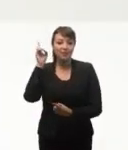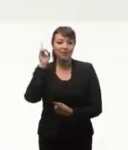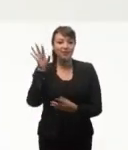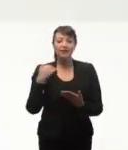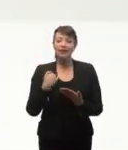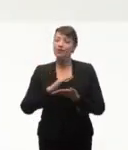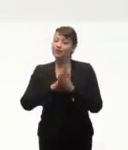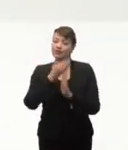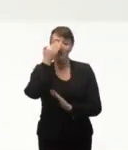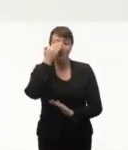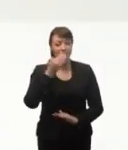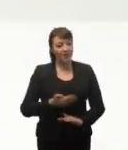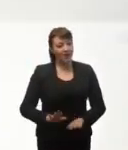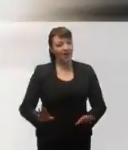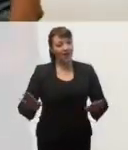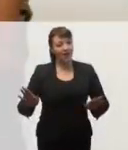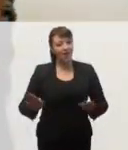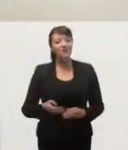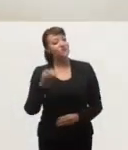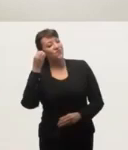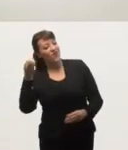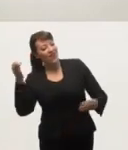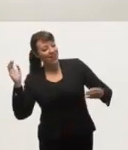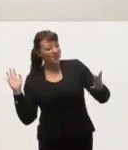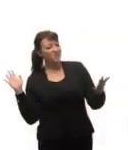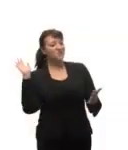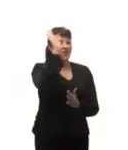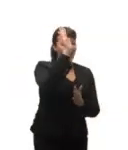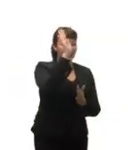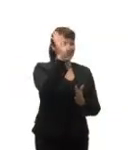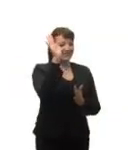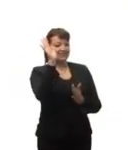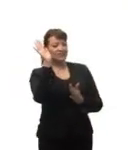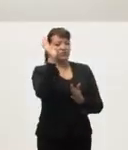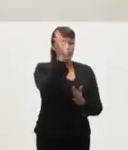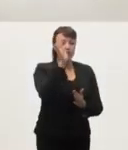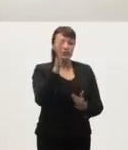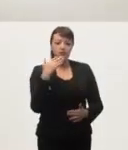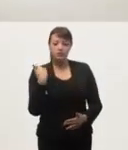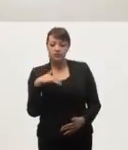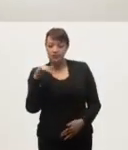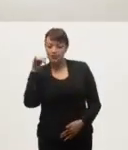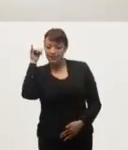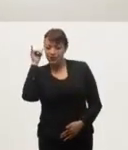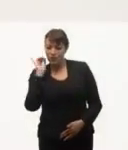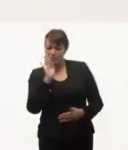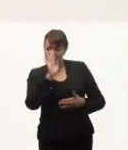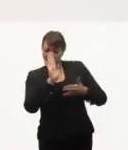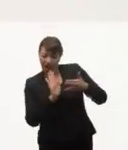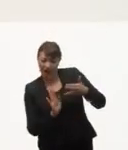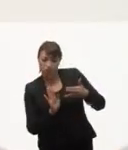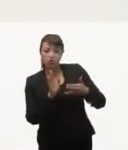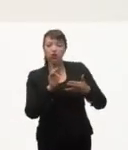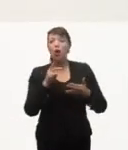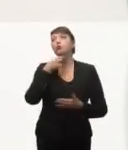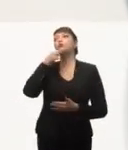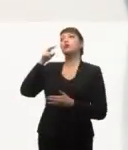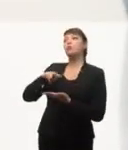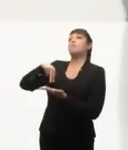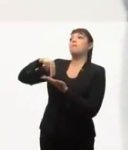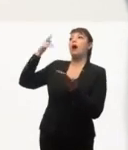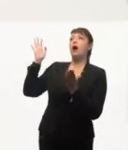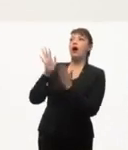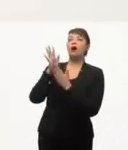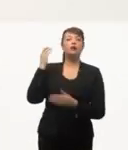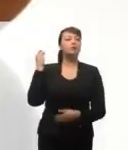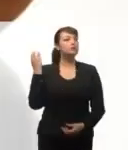hacemos todo mal Bueno compadre me agacho no estoy